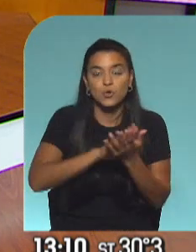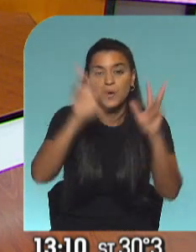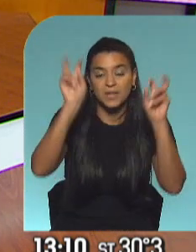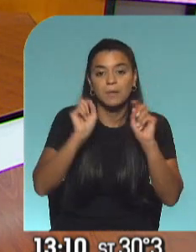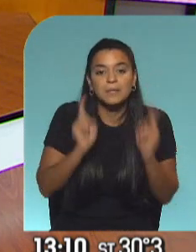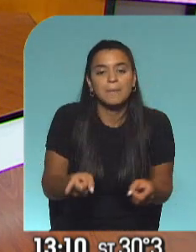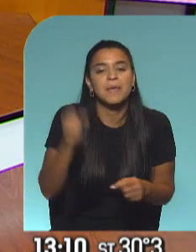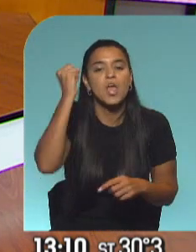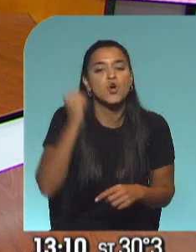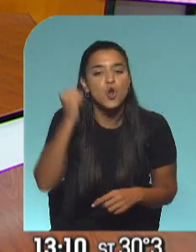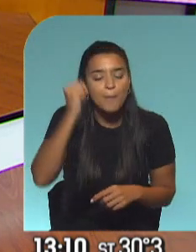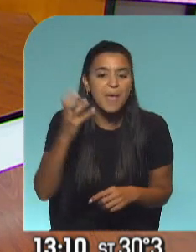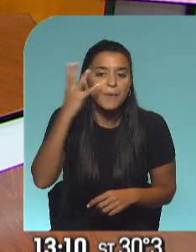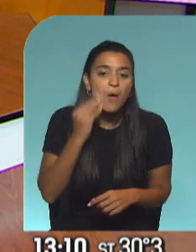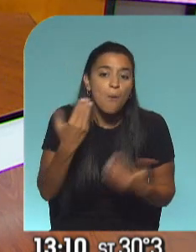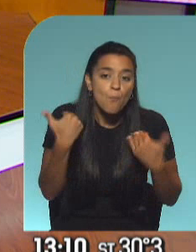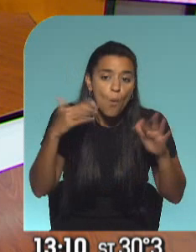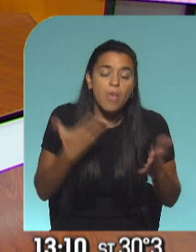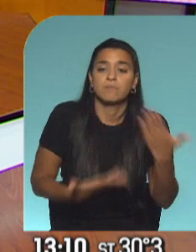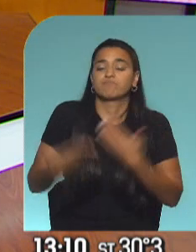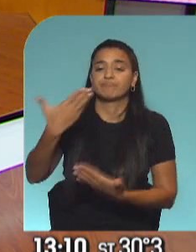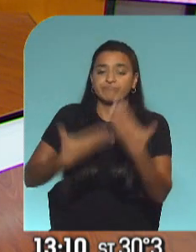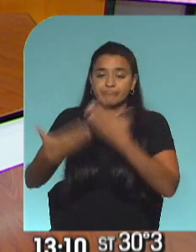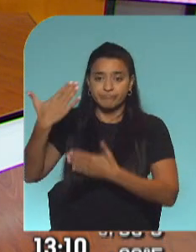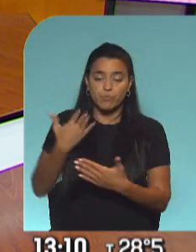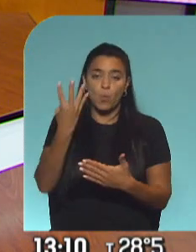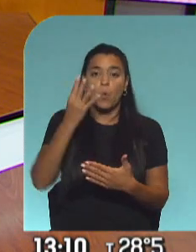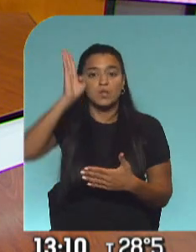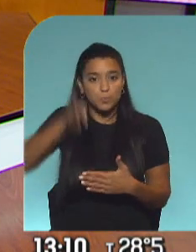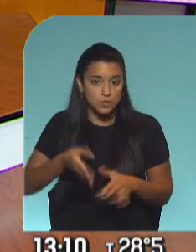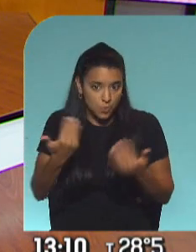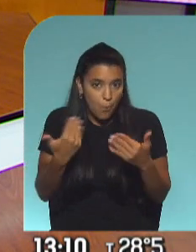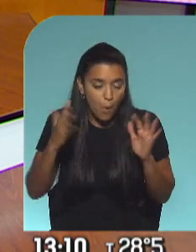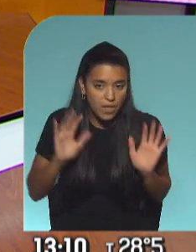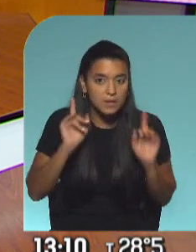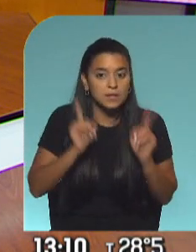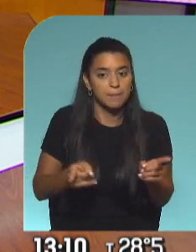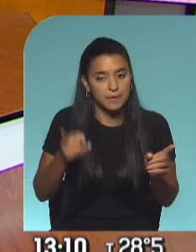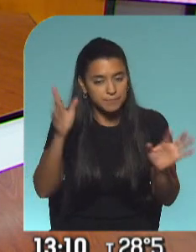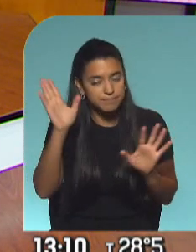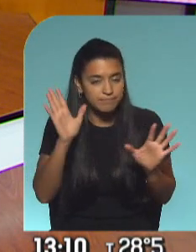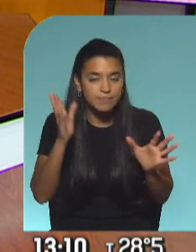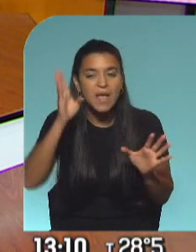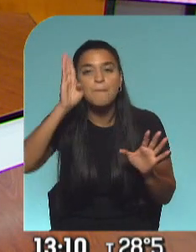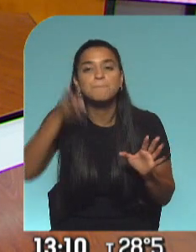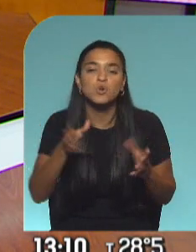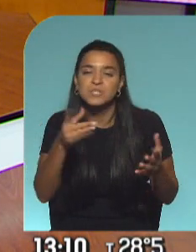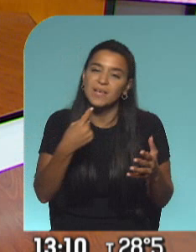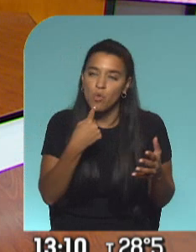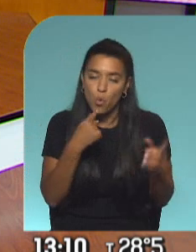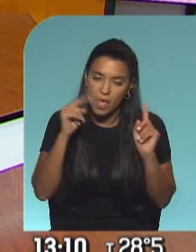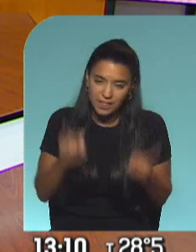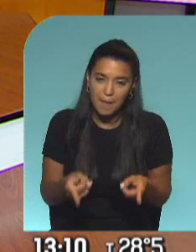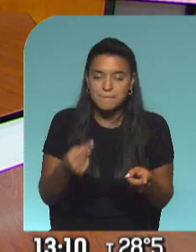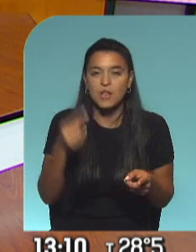economía británica podría contraerse, se estima, un 4%. También con esta estimación hay bastante dudas